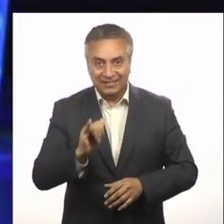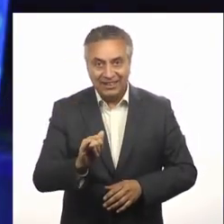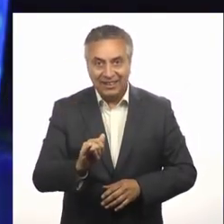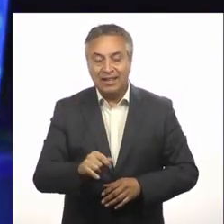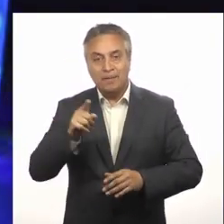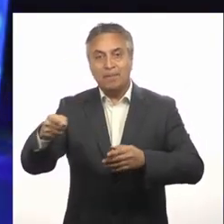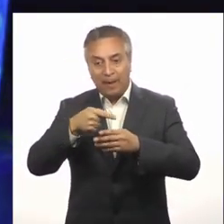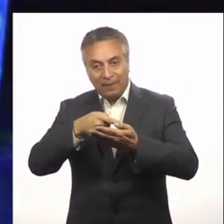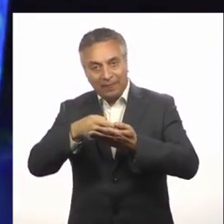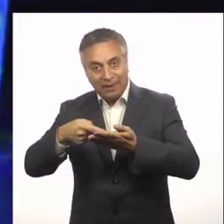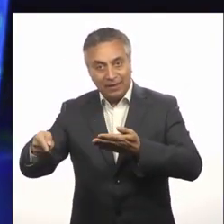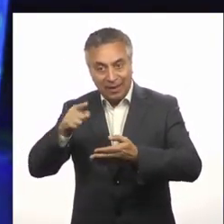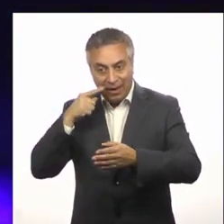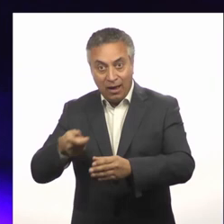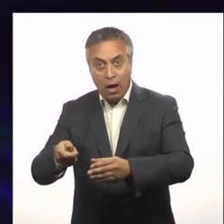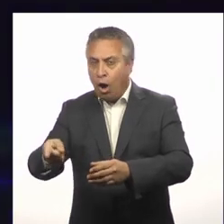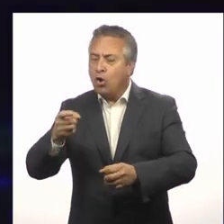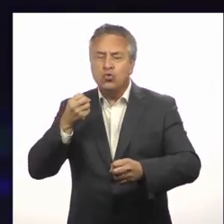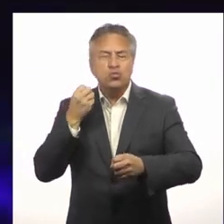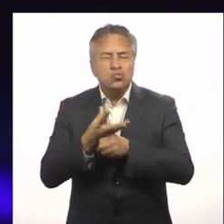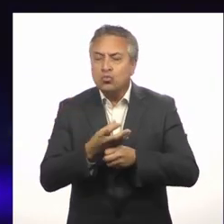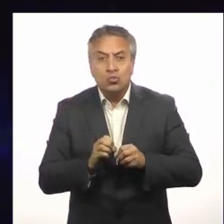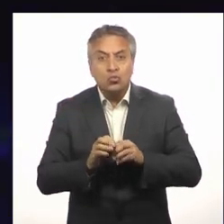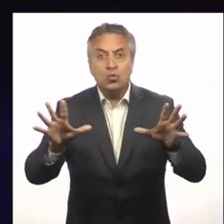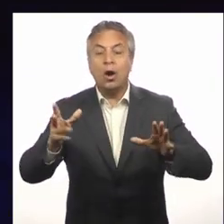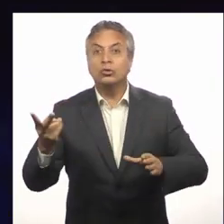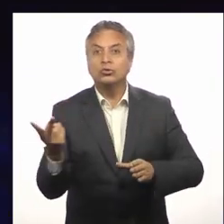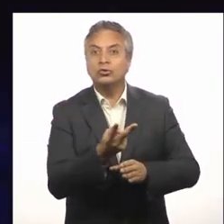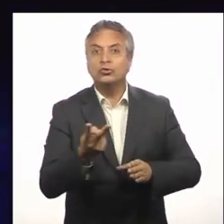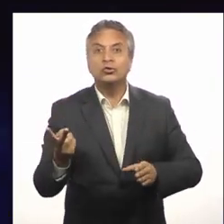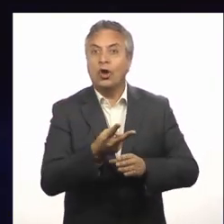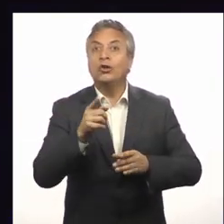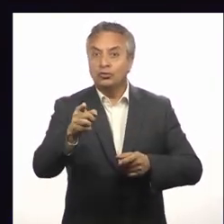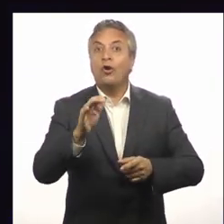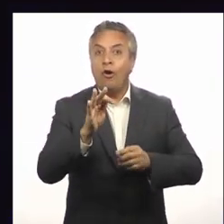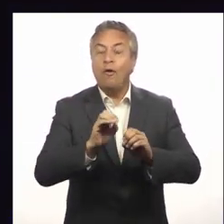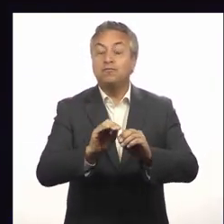destacador presenta mucha luz. Ambos líquidos son fluorescentes.